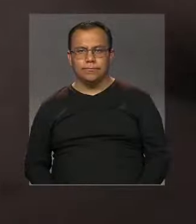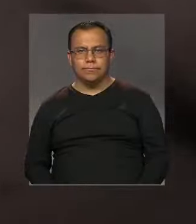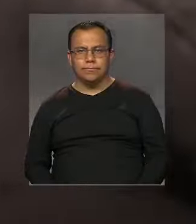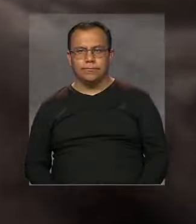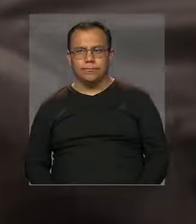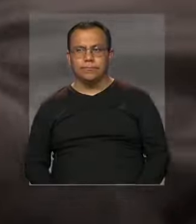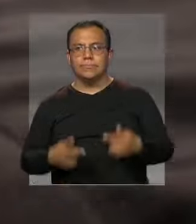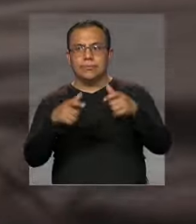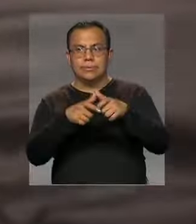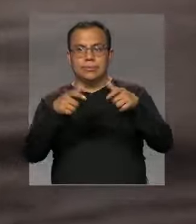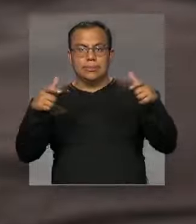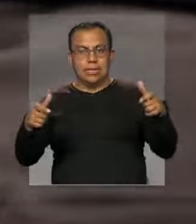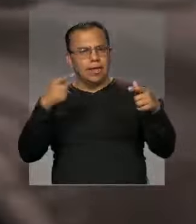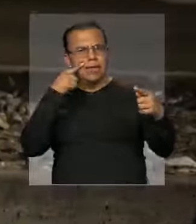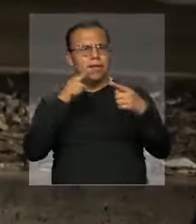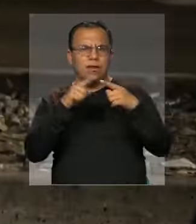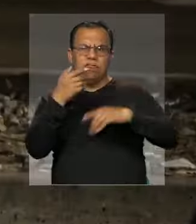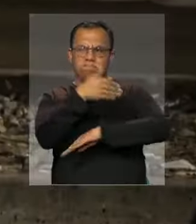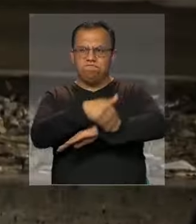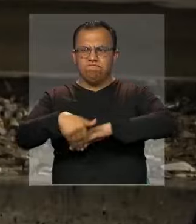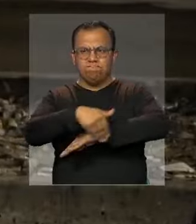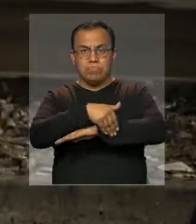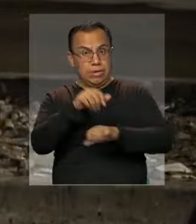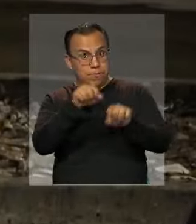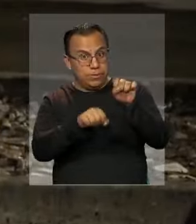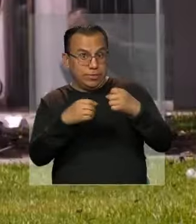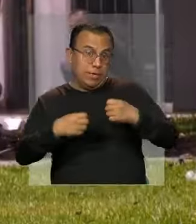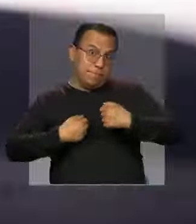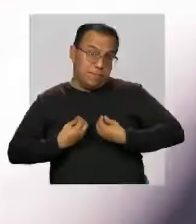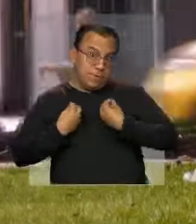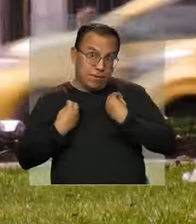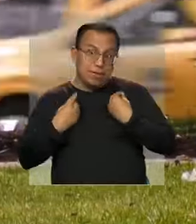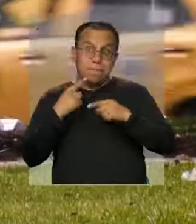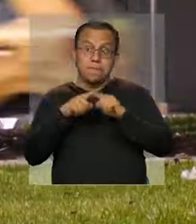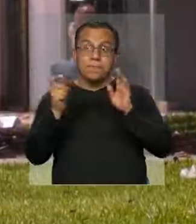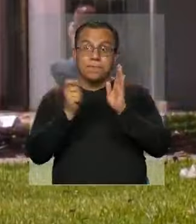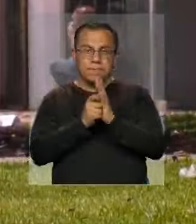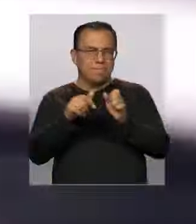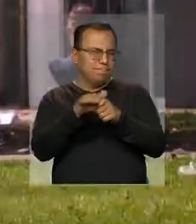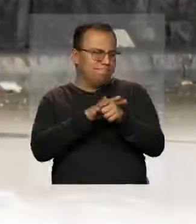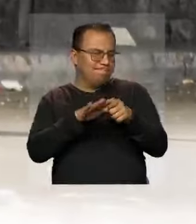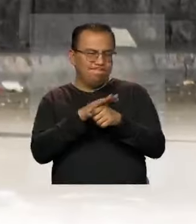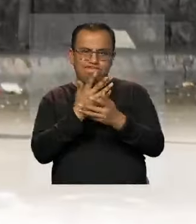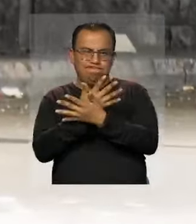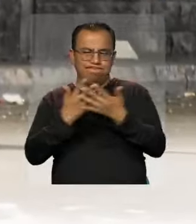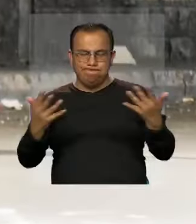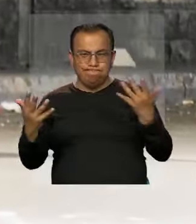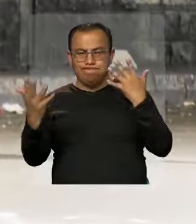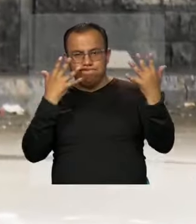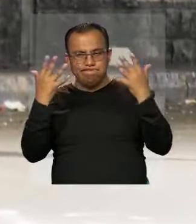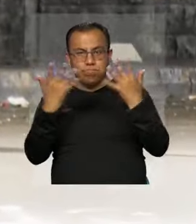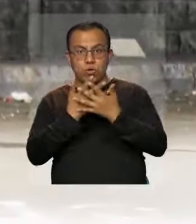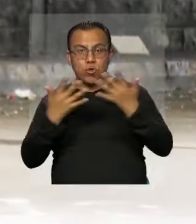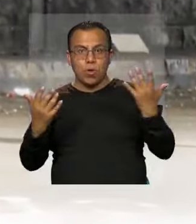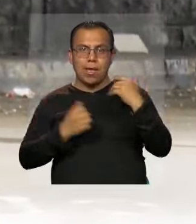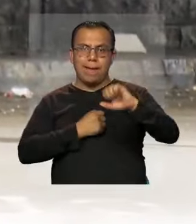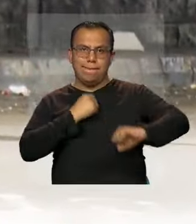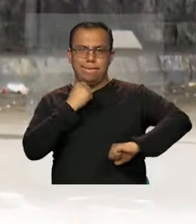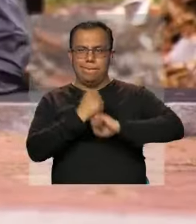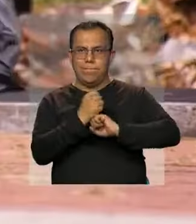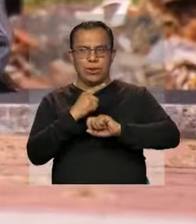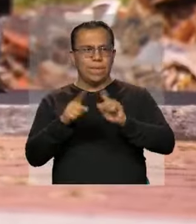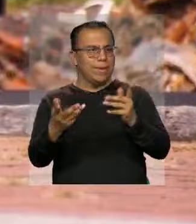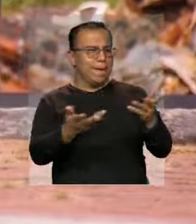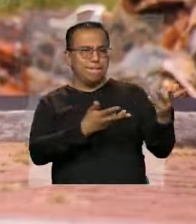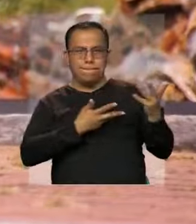La mayoría no considera la calle como una opción para vivir, pero en medio de las adversidades y la falta de apoyo no encuentran